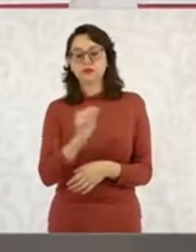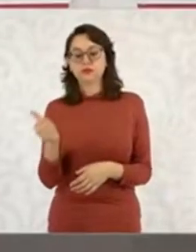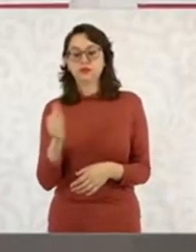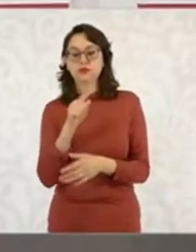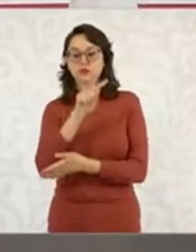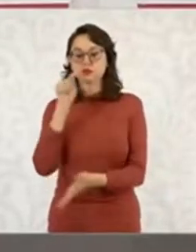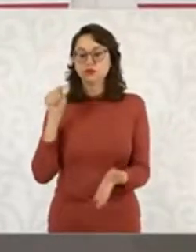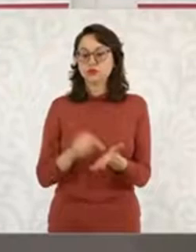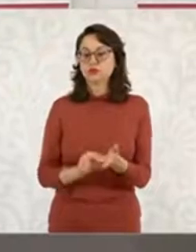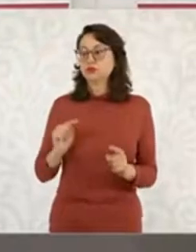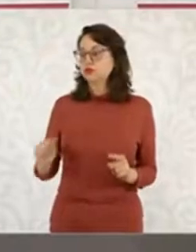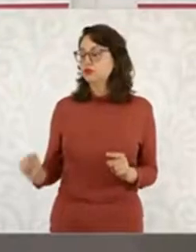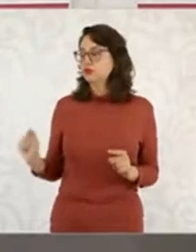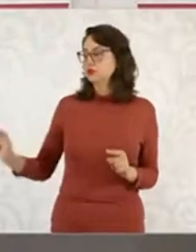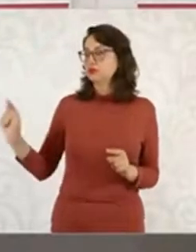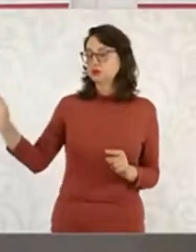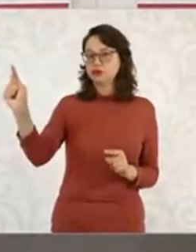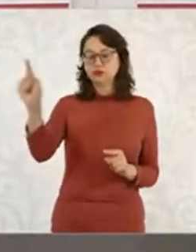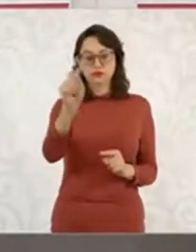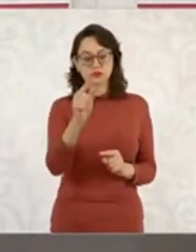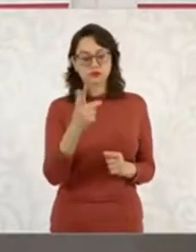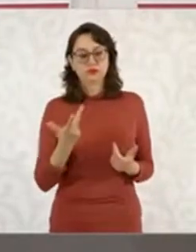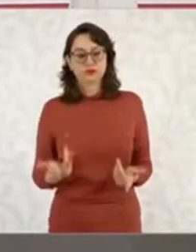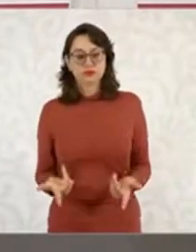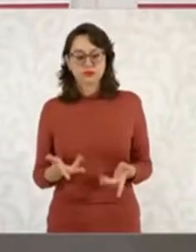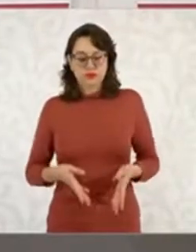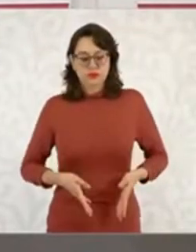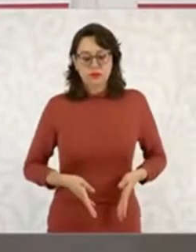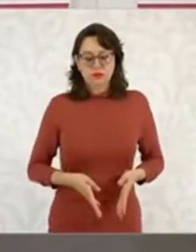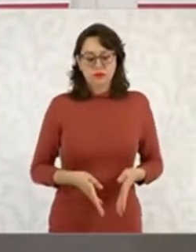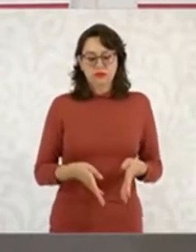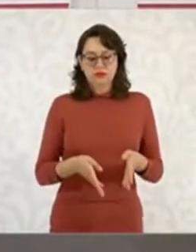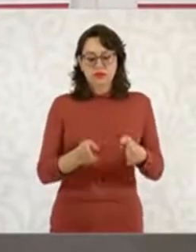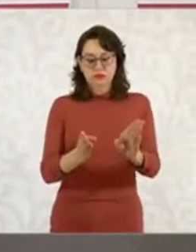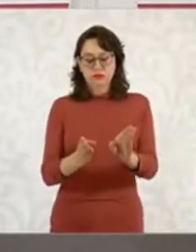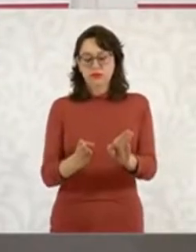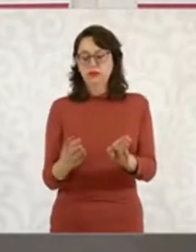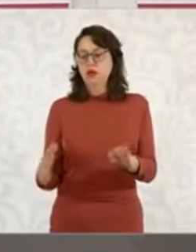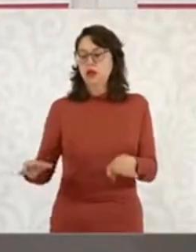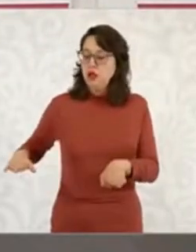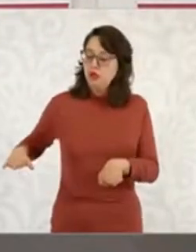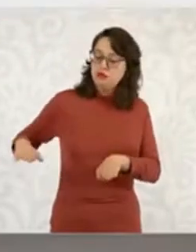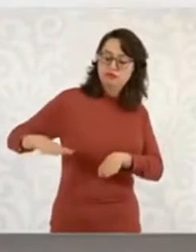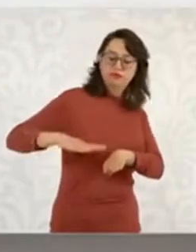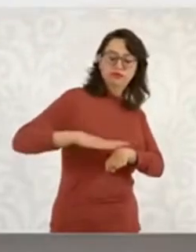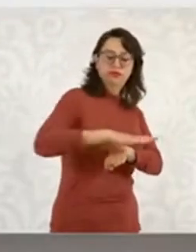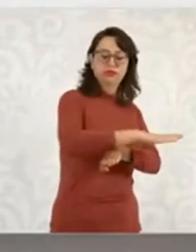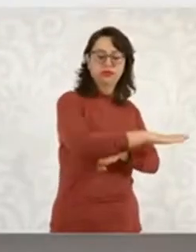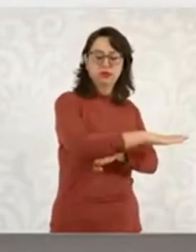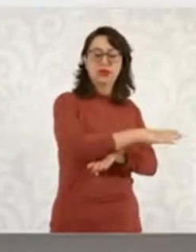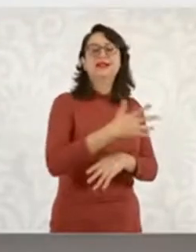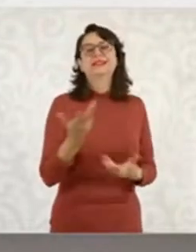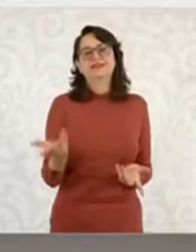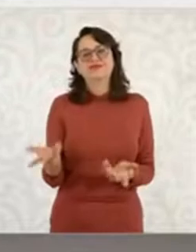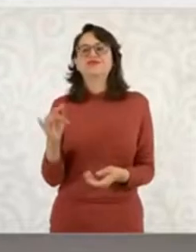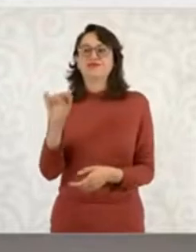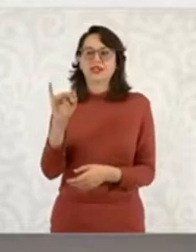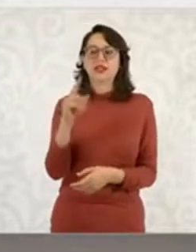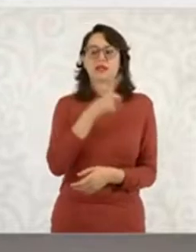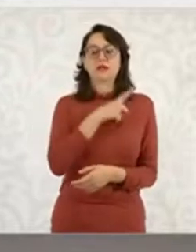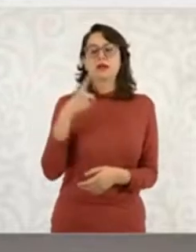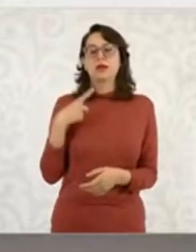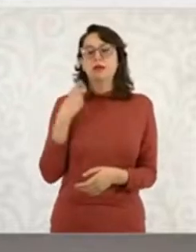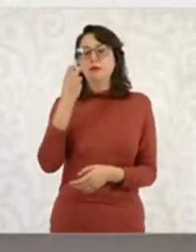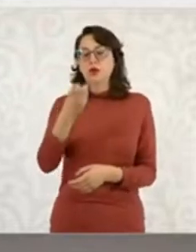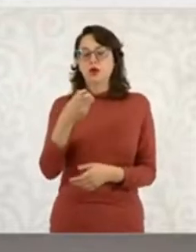algunos lugares donde la vía de carga necesita cruzar la vía de pasajeros, pero solo lo va a hacer de noche. Y son tan poquitos lugares que solo